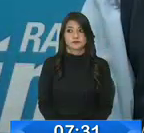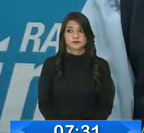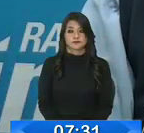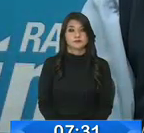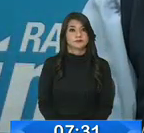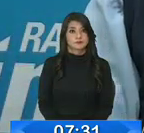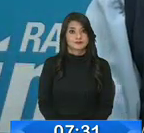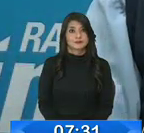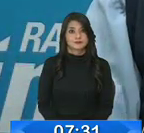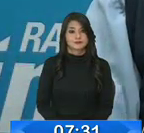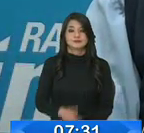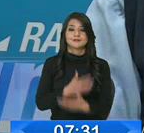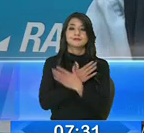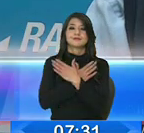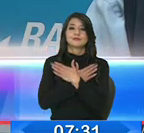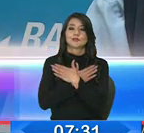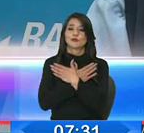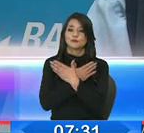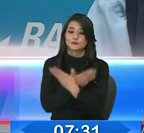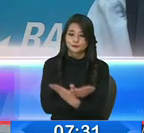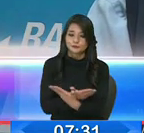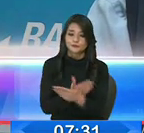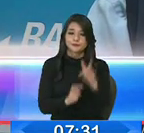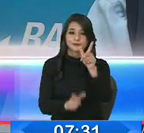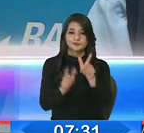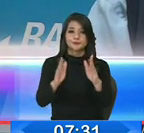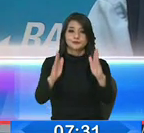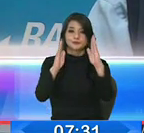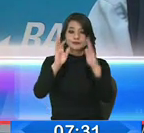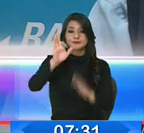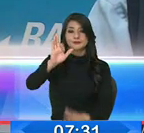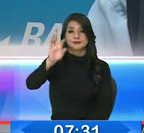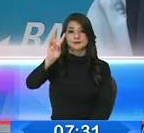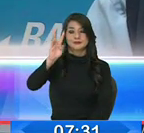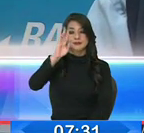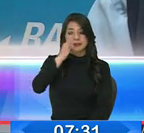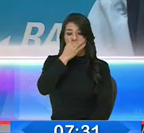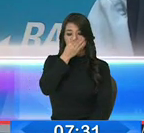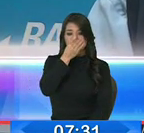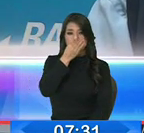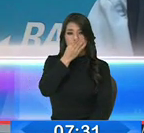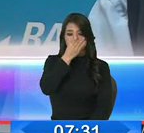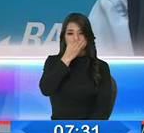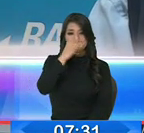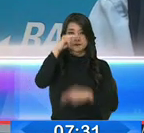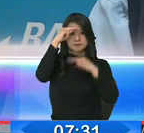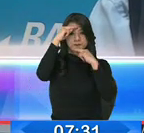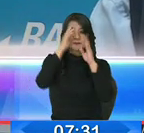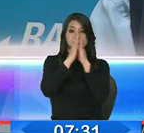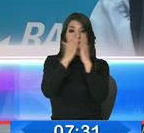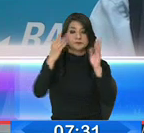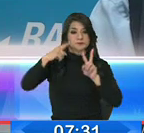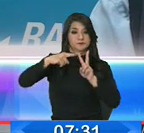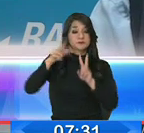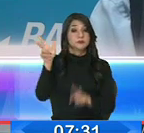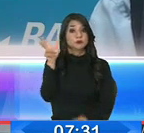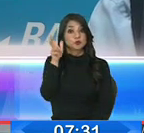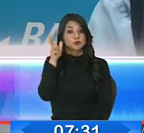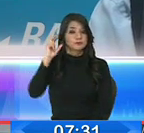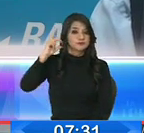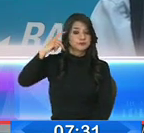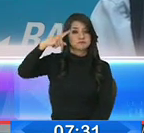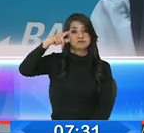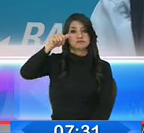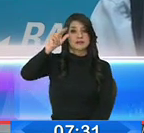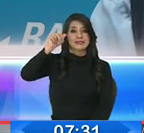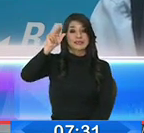Un saludo cordial y afectuoso a los televidentes de Televicentro, Noticiero El Comercio TV y a los oyentes de Platinum FM y